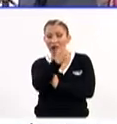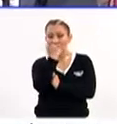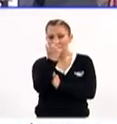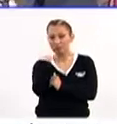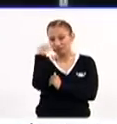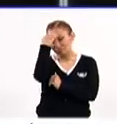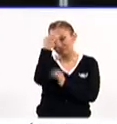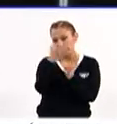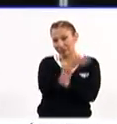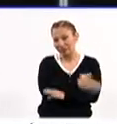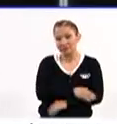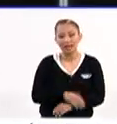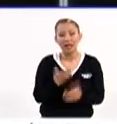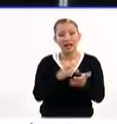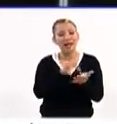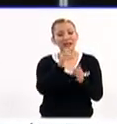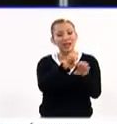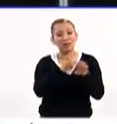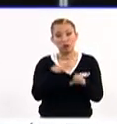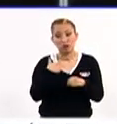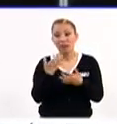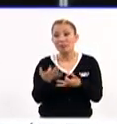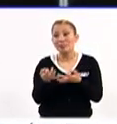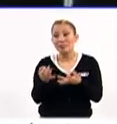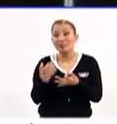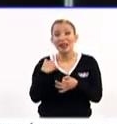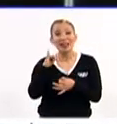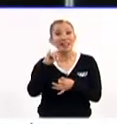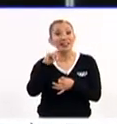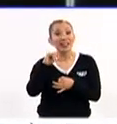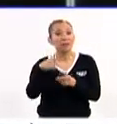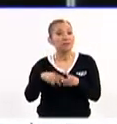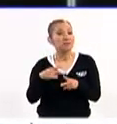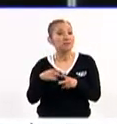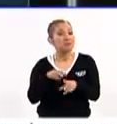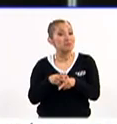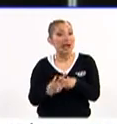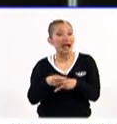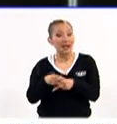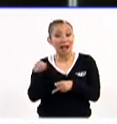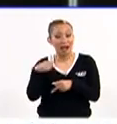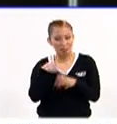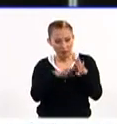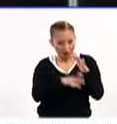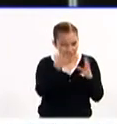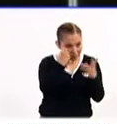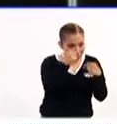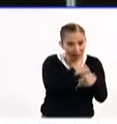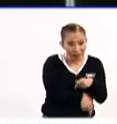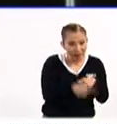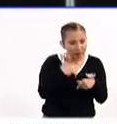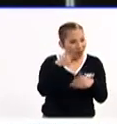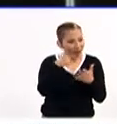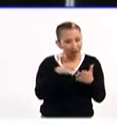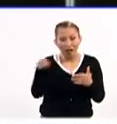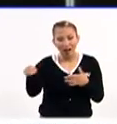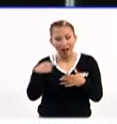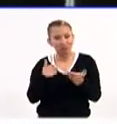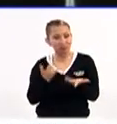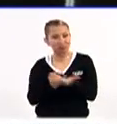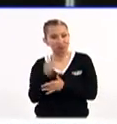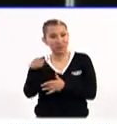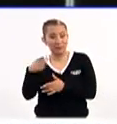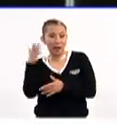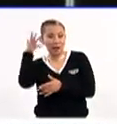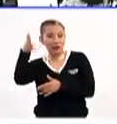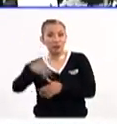alumnos. Gracias al equipo ahorita quiero estudiar ingeniería mecánica. Sin las fundaciones de la mecánica que aprendí en este equipo, no creo que hubiera decidido